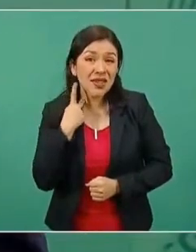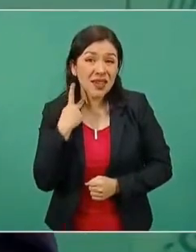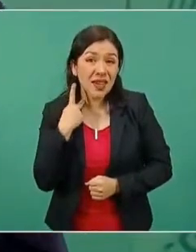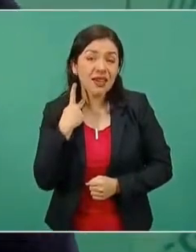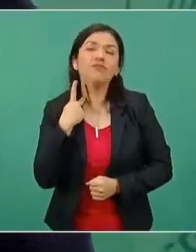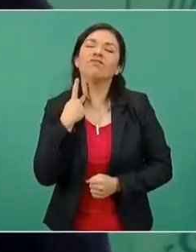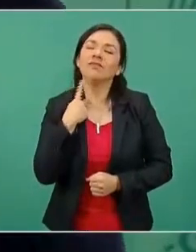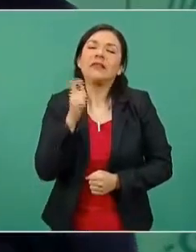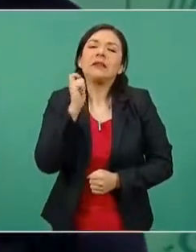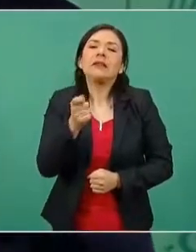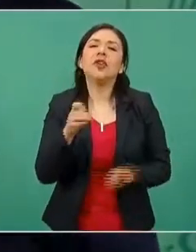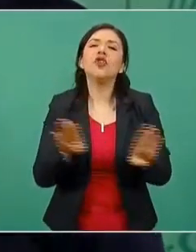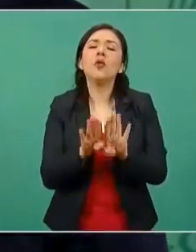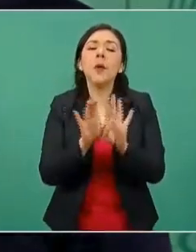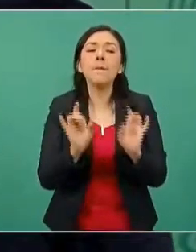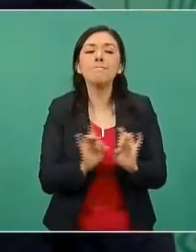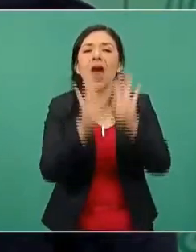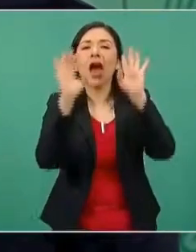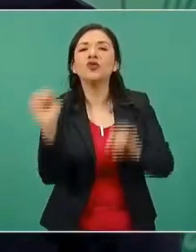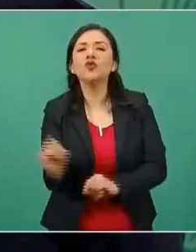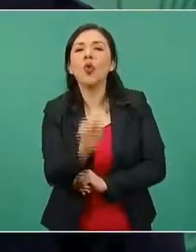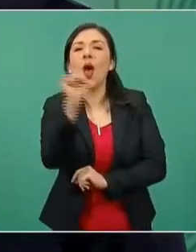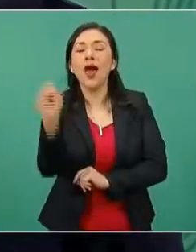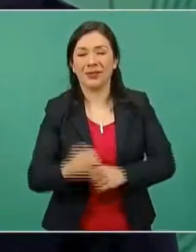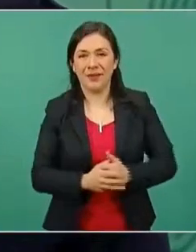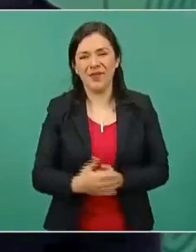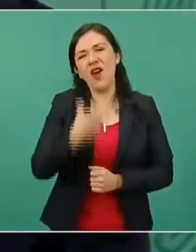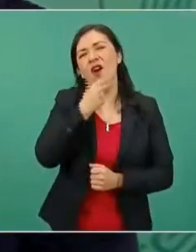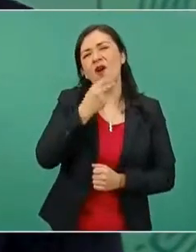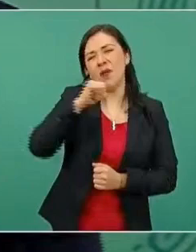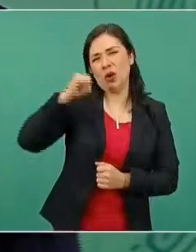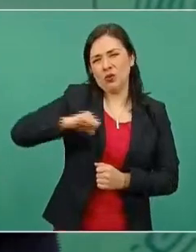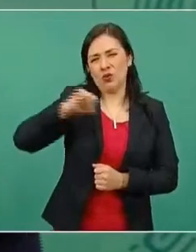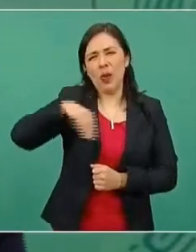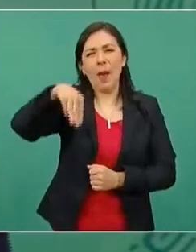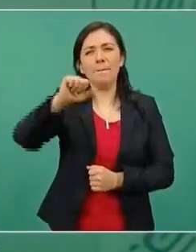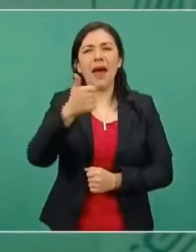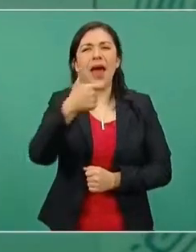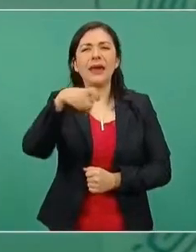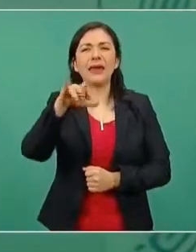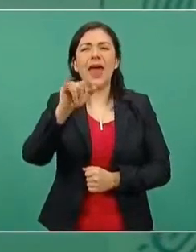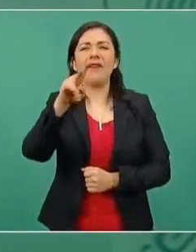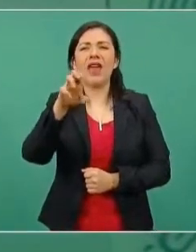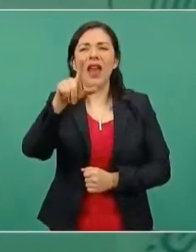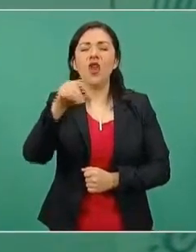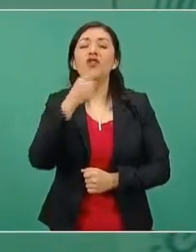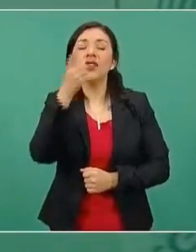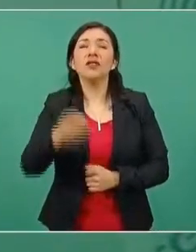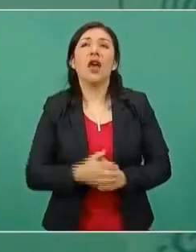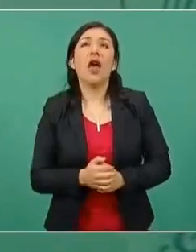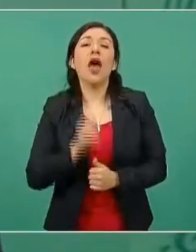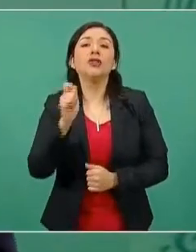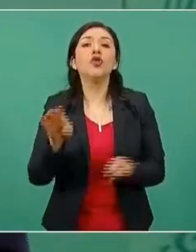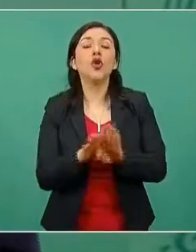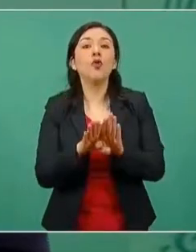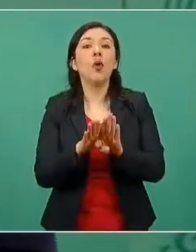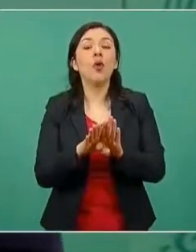es suerte. Maquiavelo decía que era virtud y fortuna es suerte.